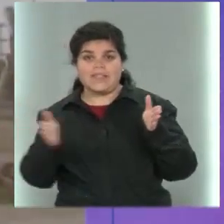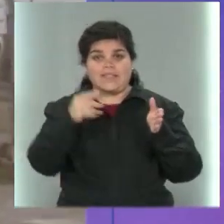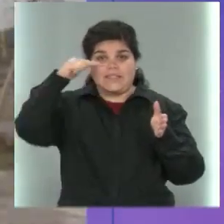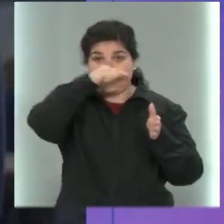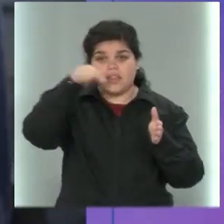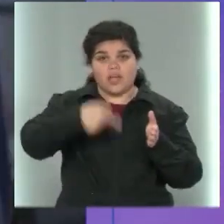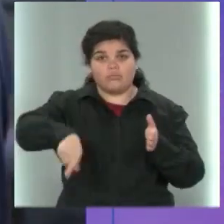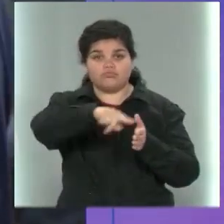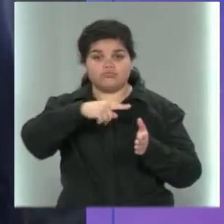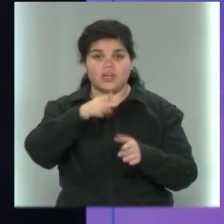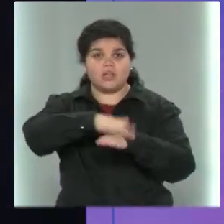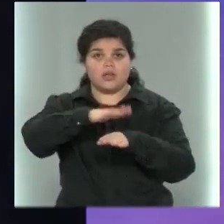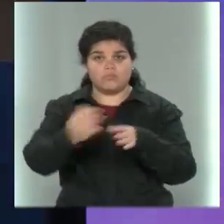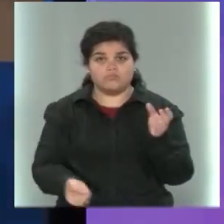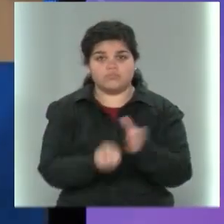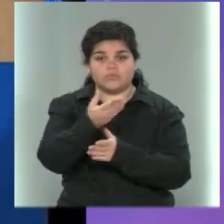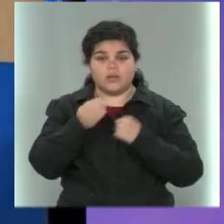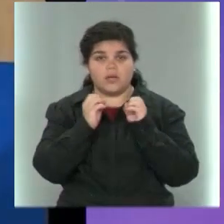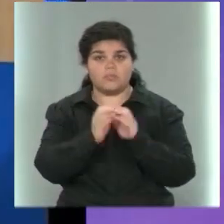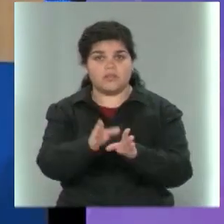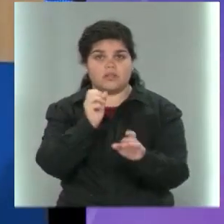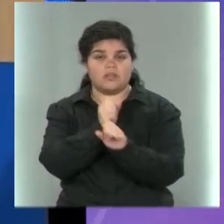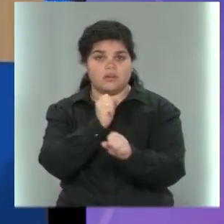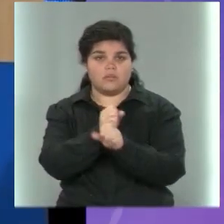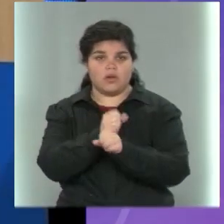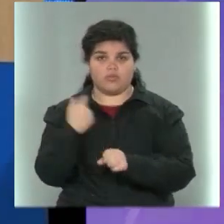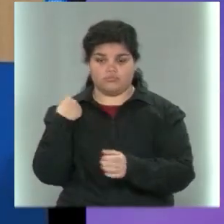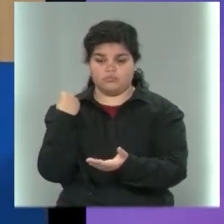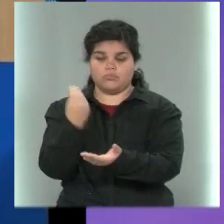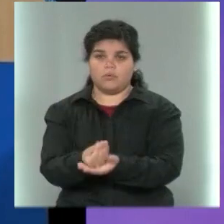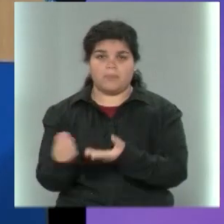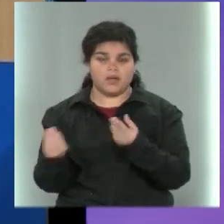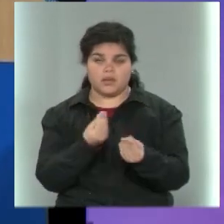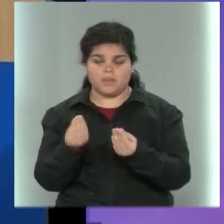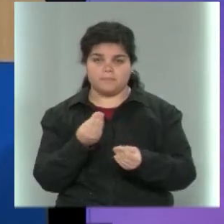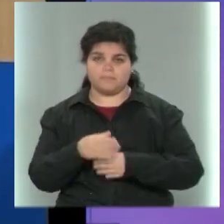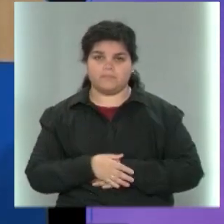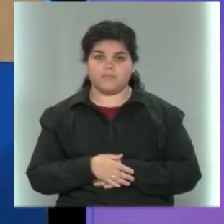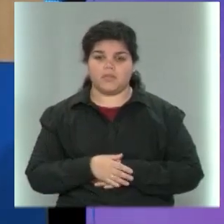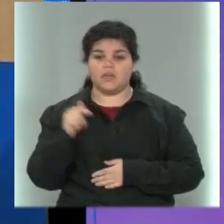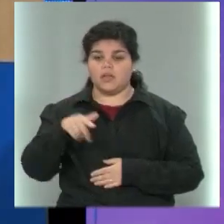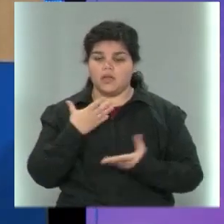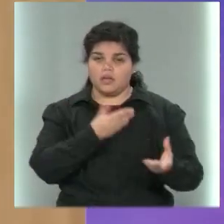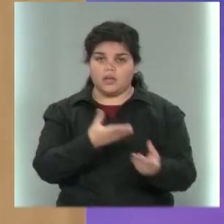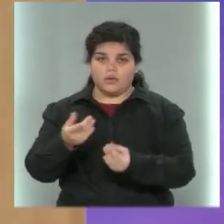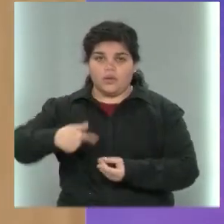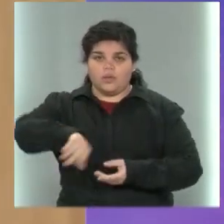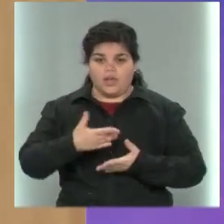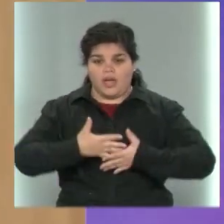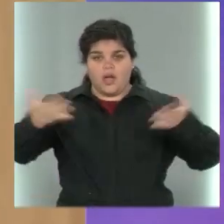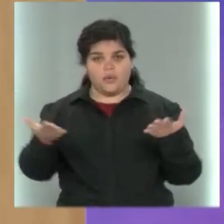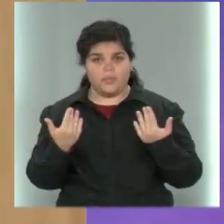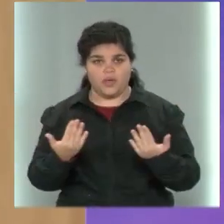Mi compromiso fundamental por el cual estoy acá es para tratar de ayudarlos a crecer. De